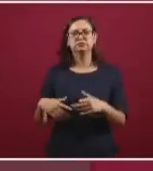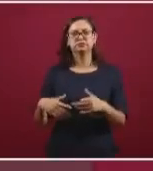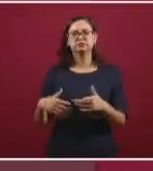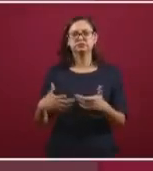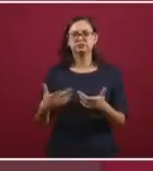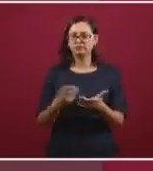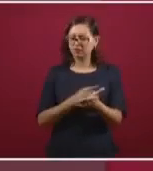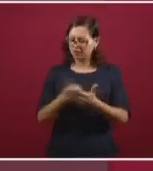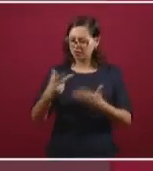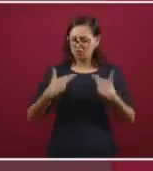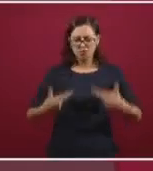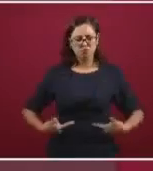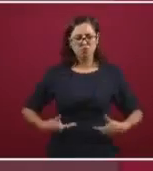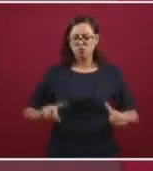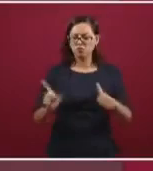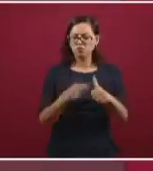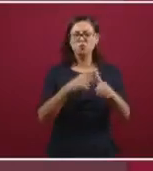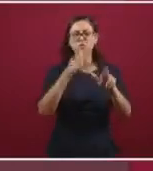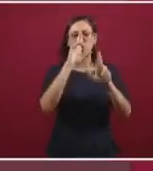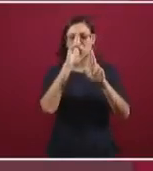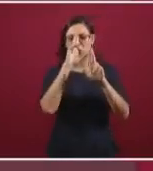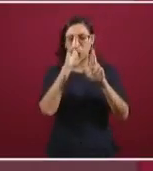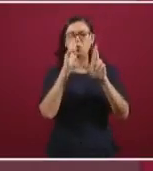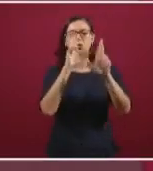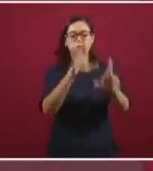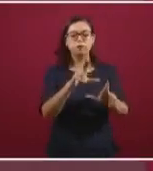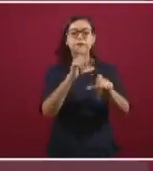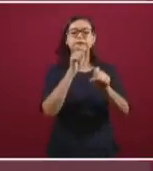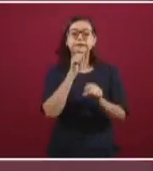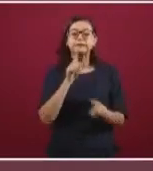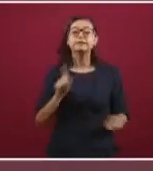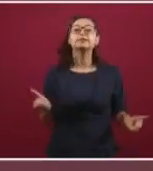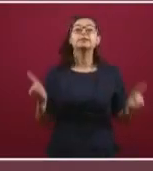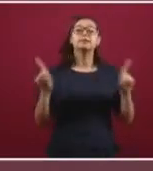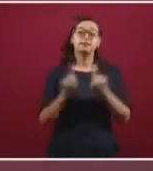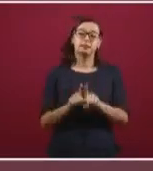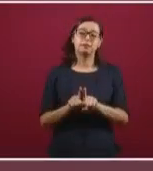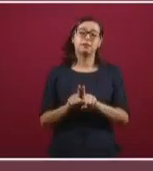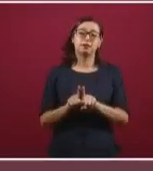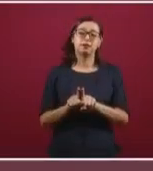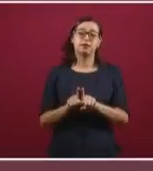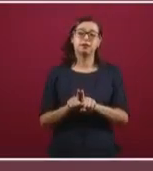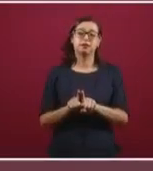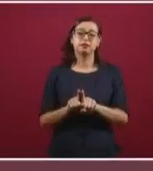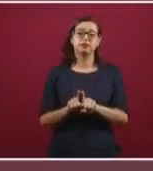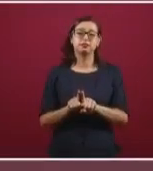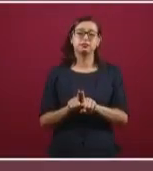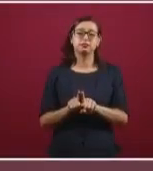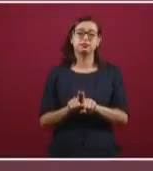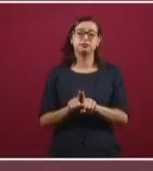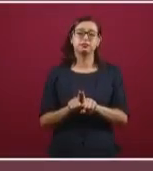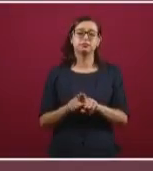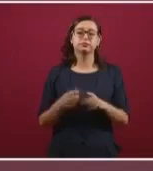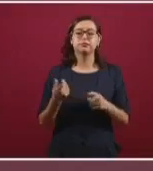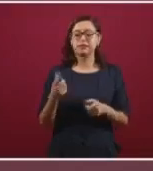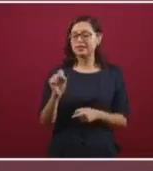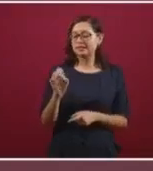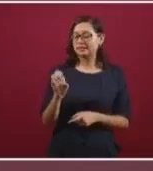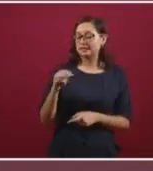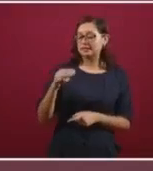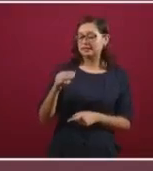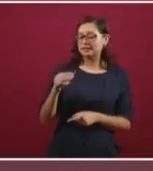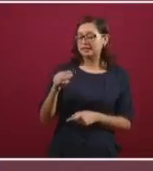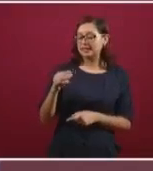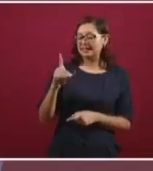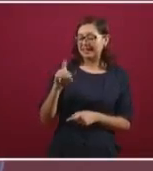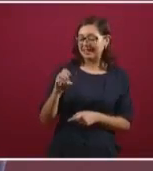para respetar los derechos humanos, sino porque hay una actitud también de la Secretaría de la Defensa,